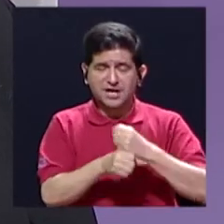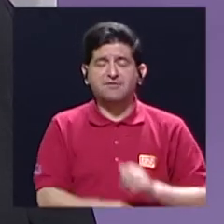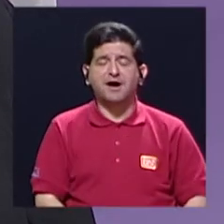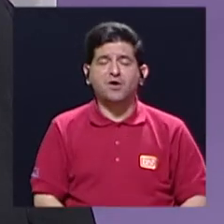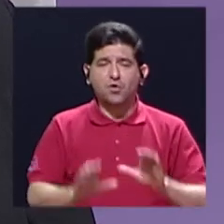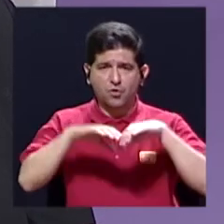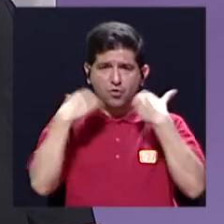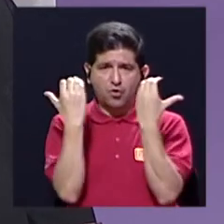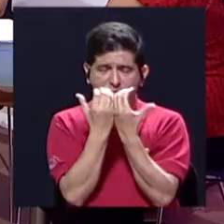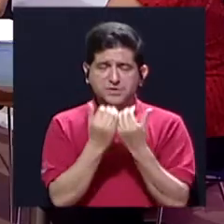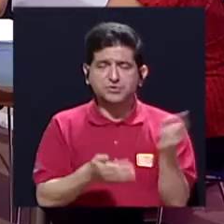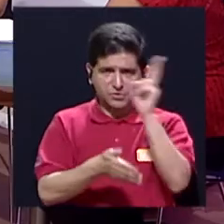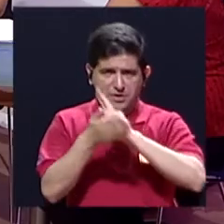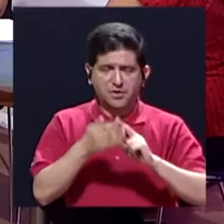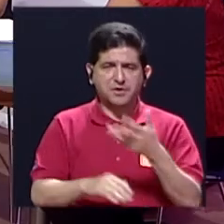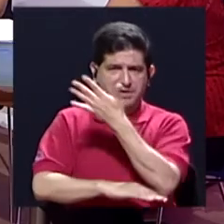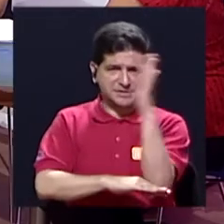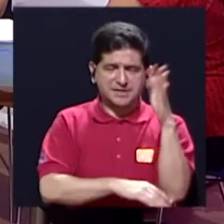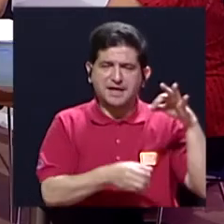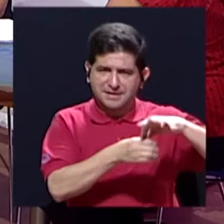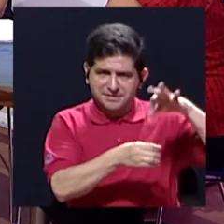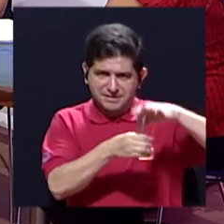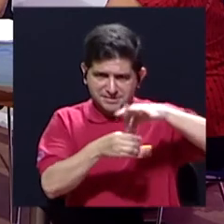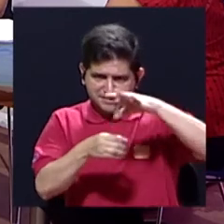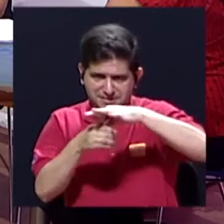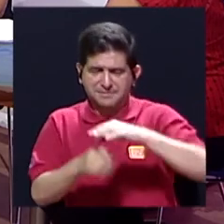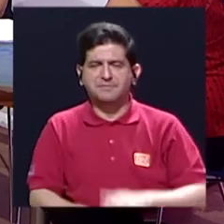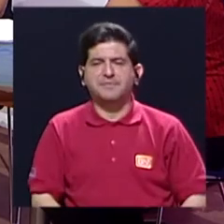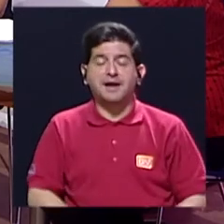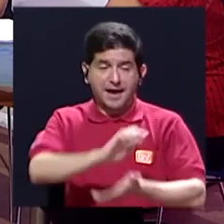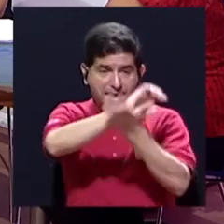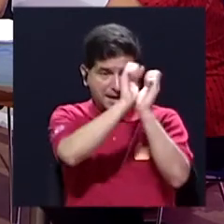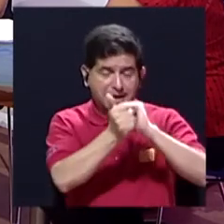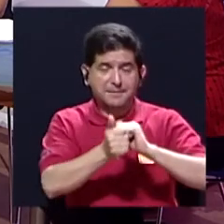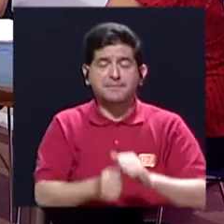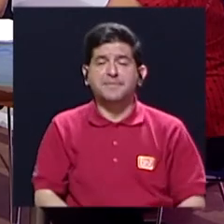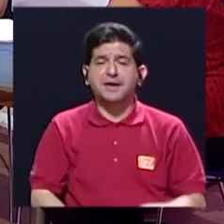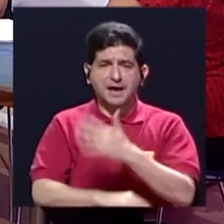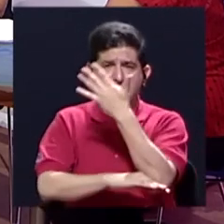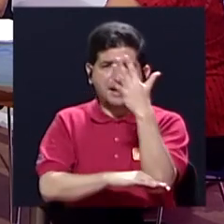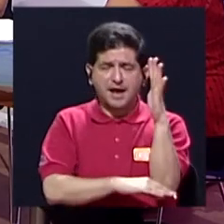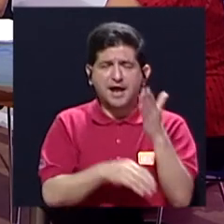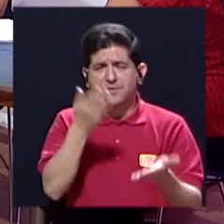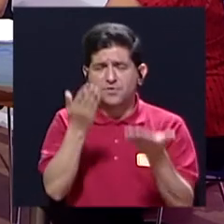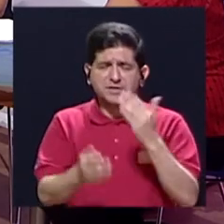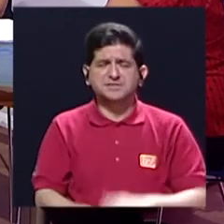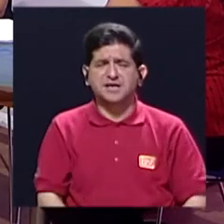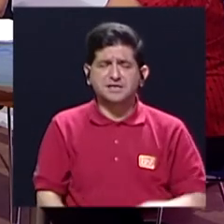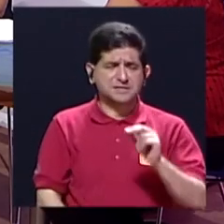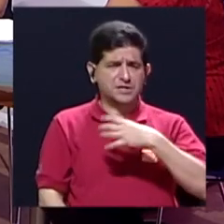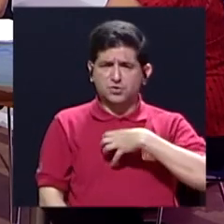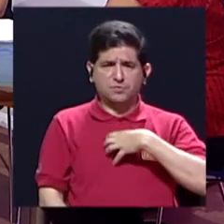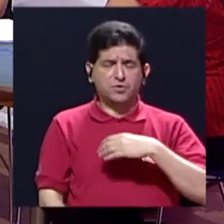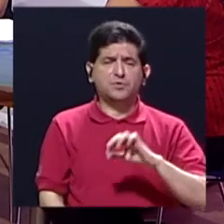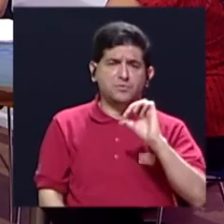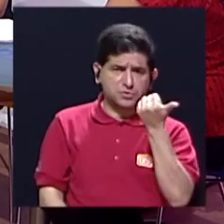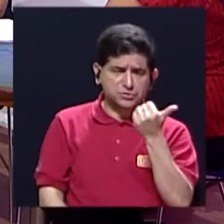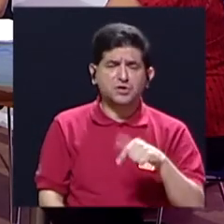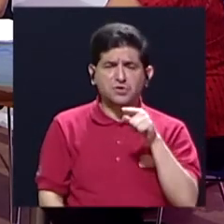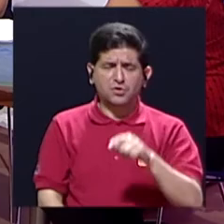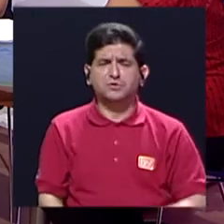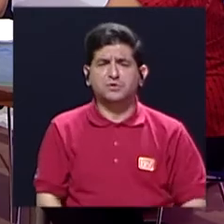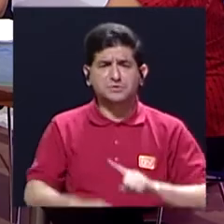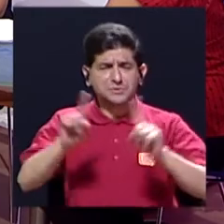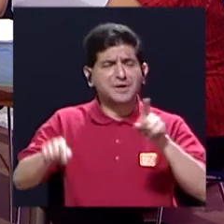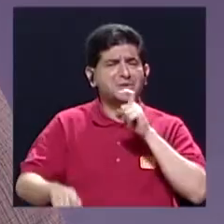Foresta Universitaria, a nosotros nos toca sembrar árboles, inclusive para cambiar algunos árboles que son exóticos y queremos sembrar nativos. Es difícil